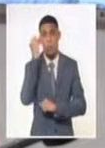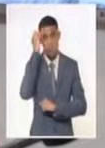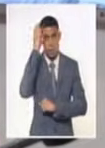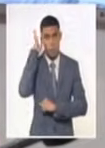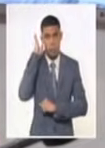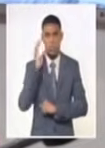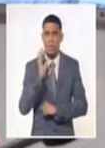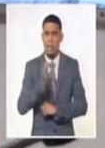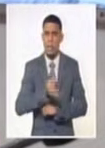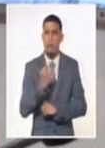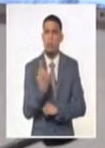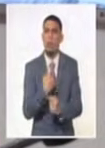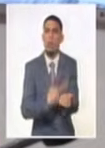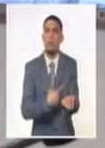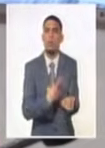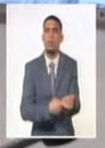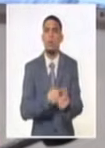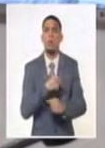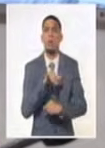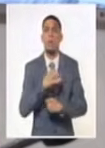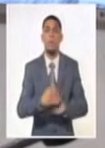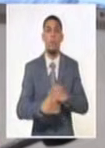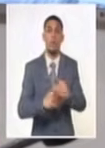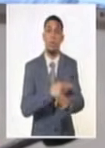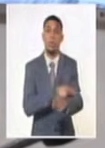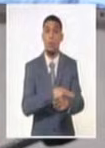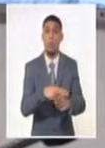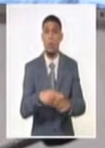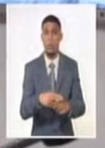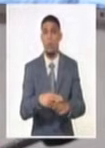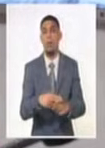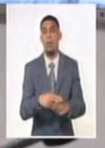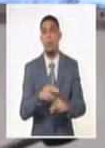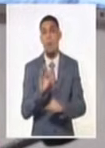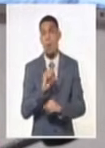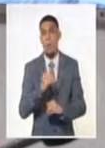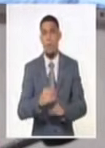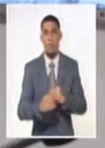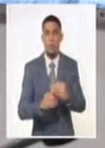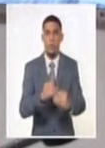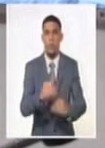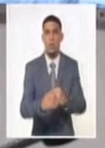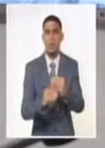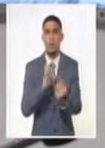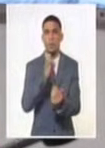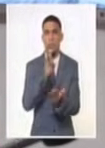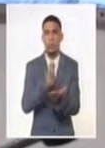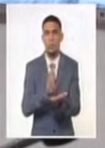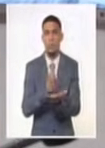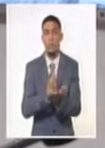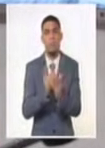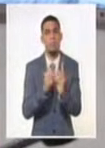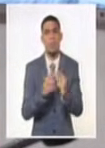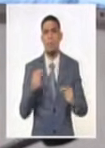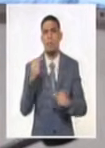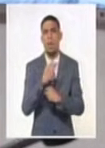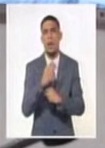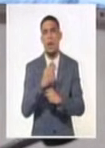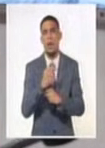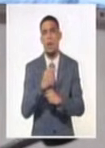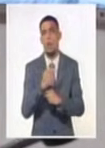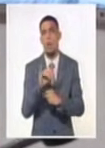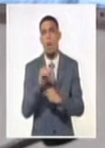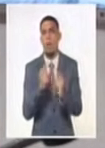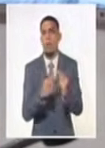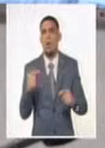estamos acostumbrados a que nuestro proceso histórico, el proceso educativo cubano, ha estado en el centro de atención y de prioridad, incluso